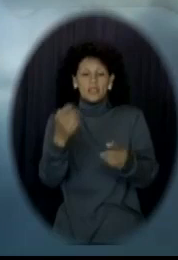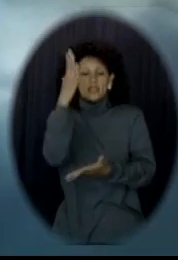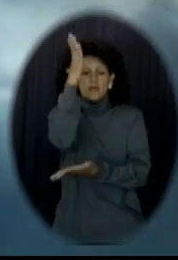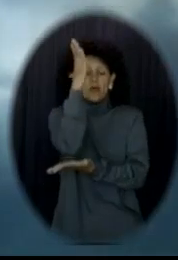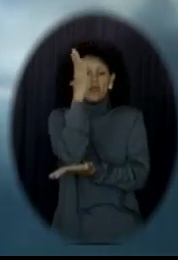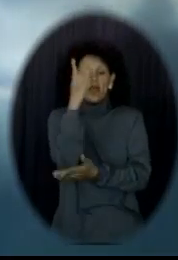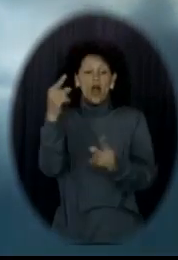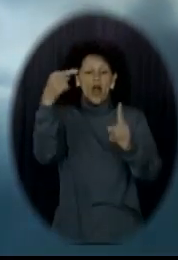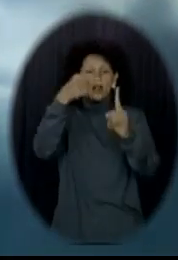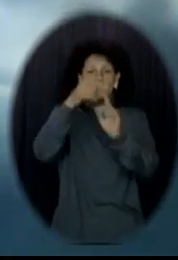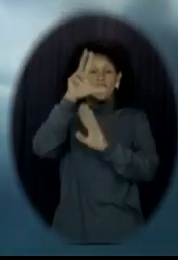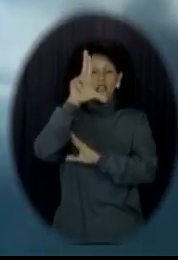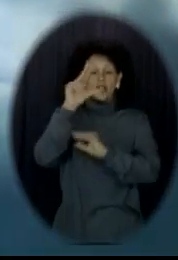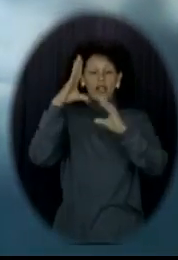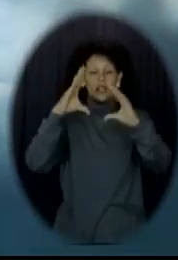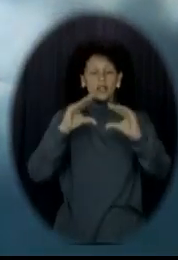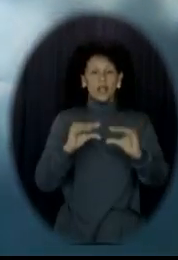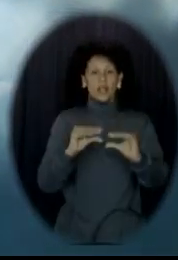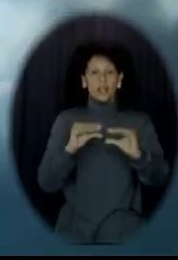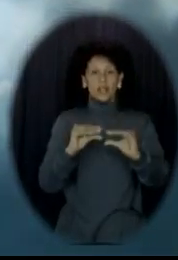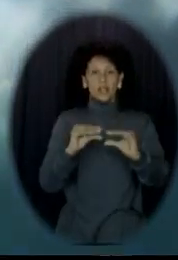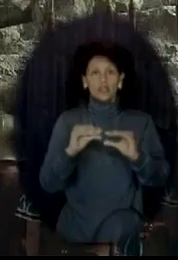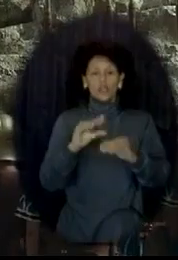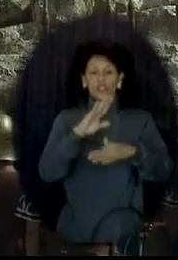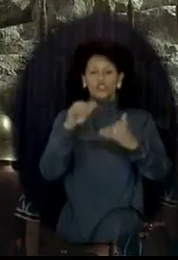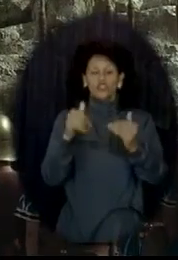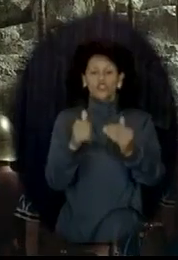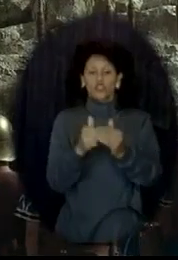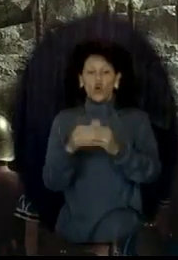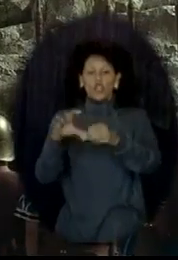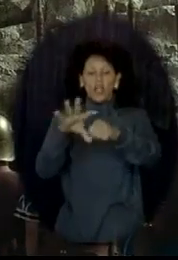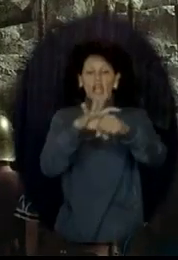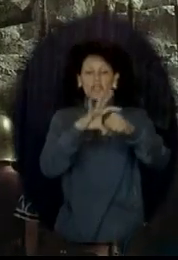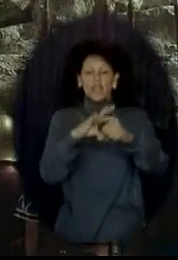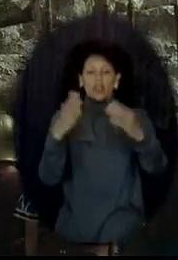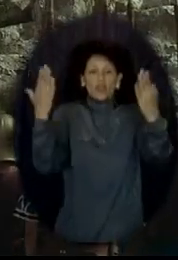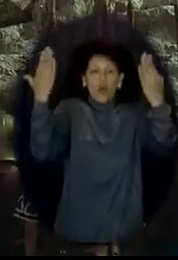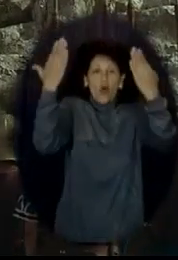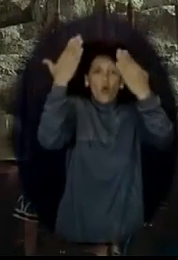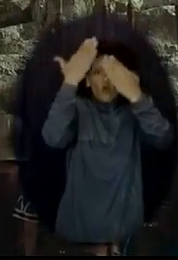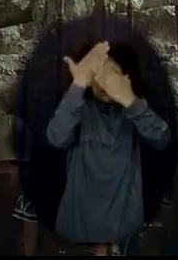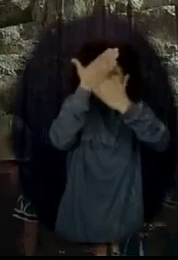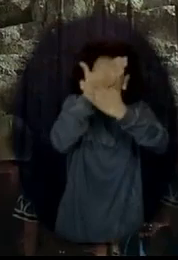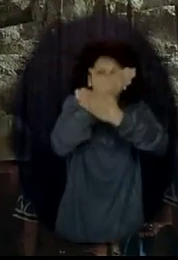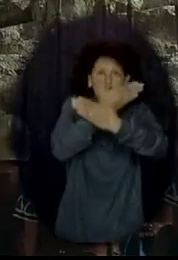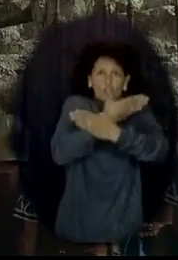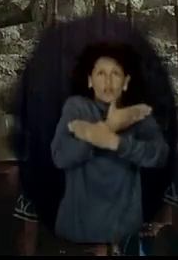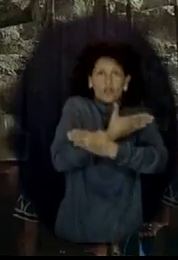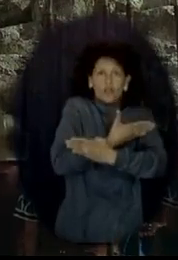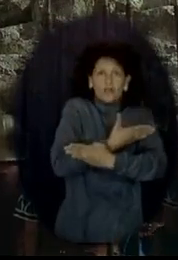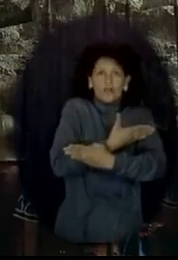Desde el mediodía hasta las 3 de la tarde, toda la tierra quedó en oscuridad.